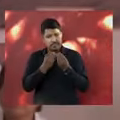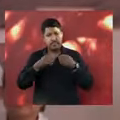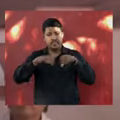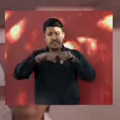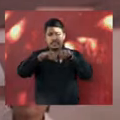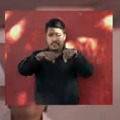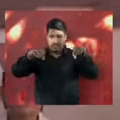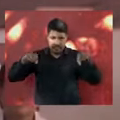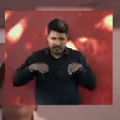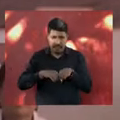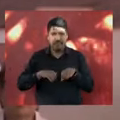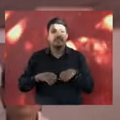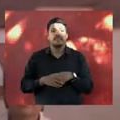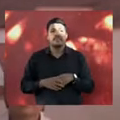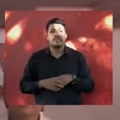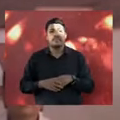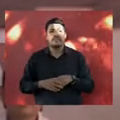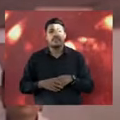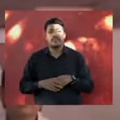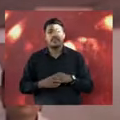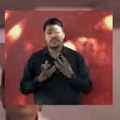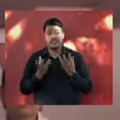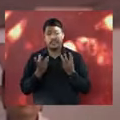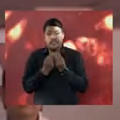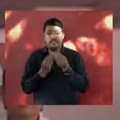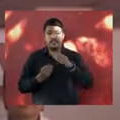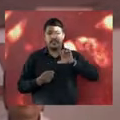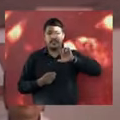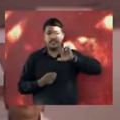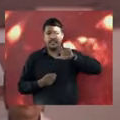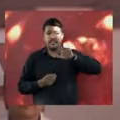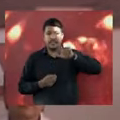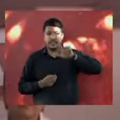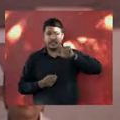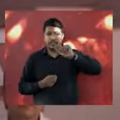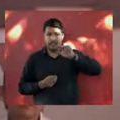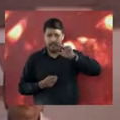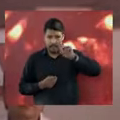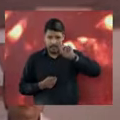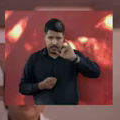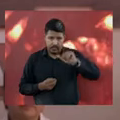Vamos a hacer equipo con Claudia y con Lulú.